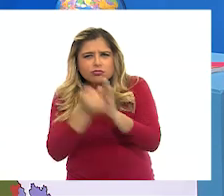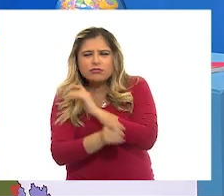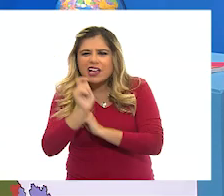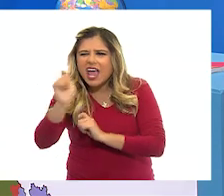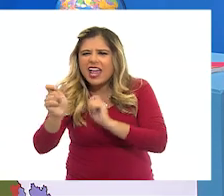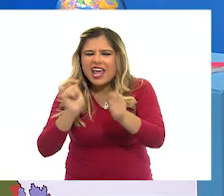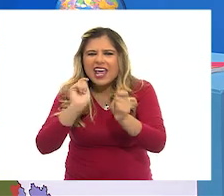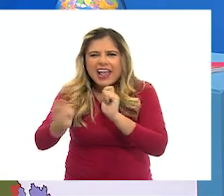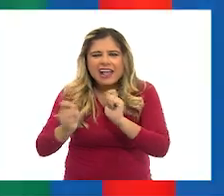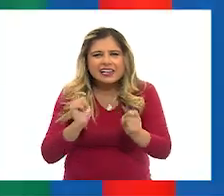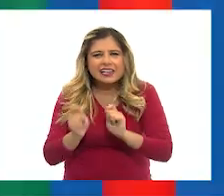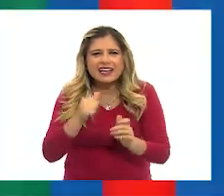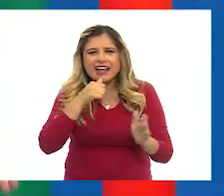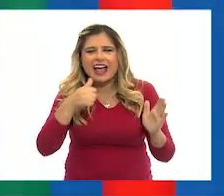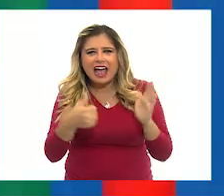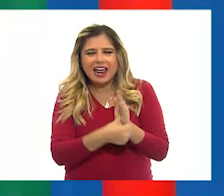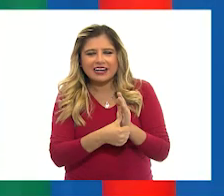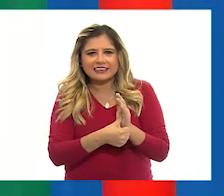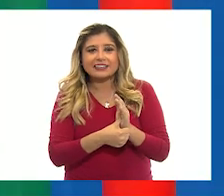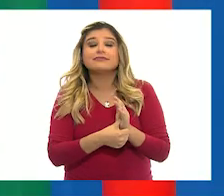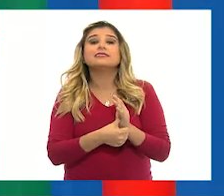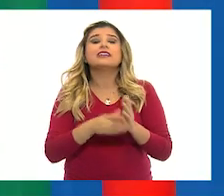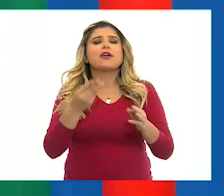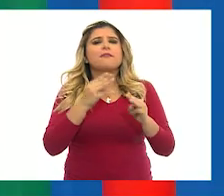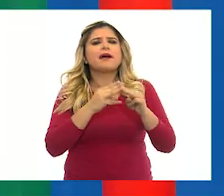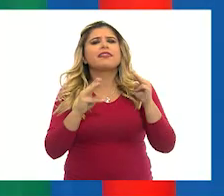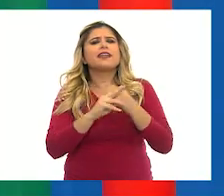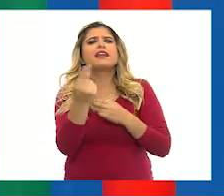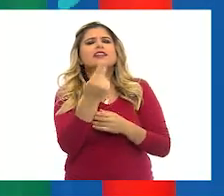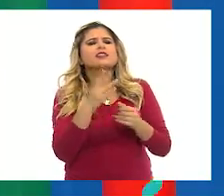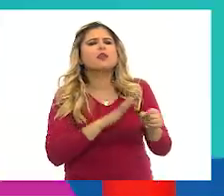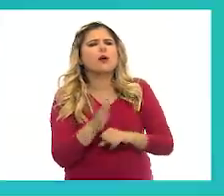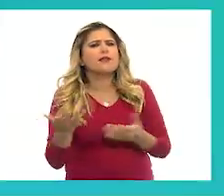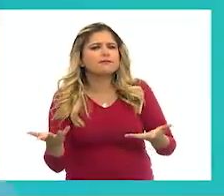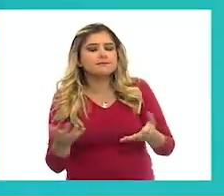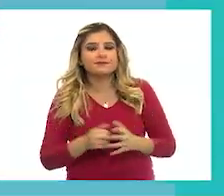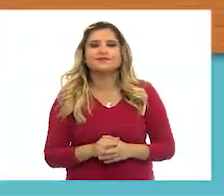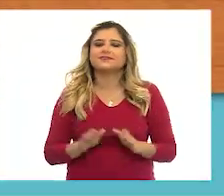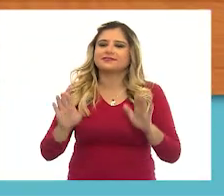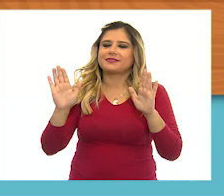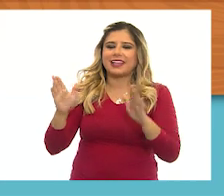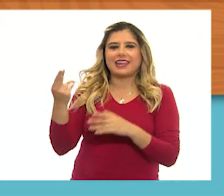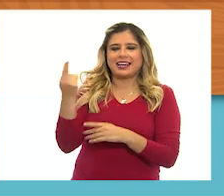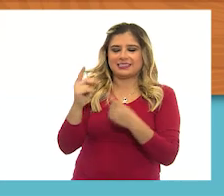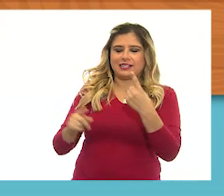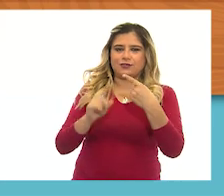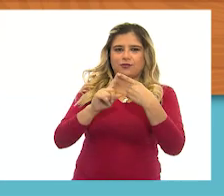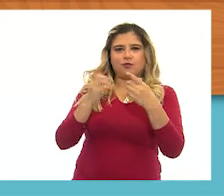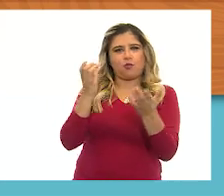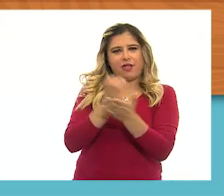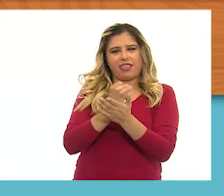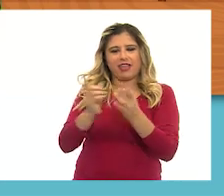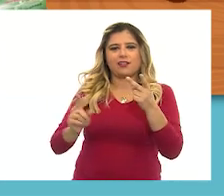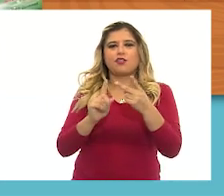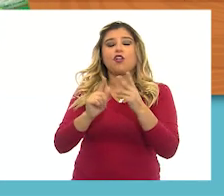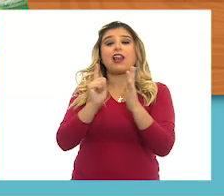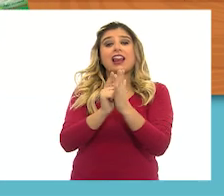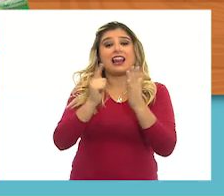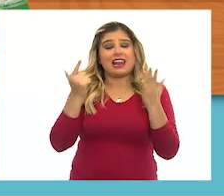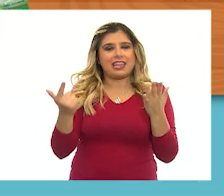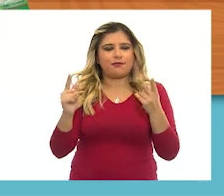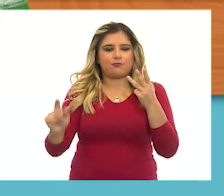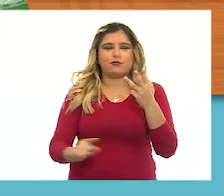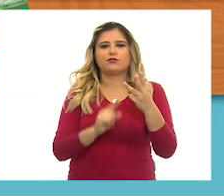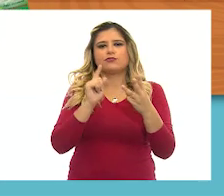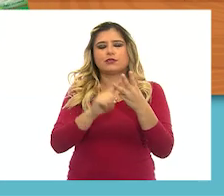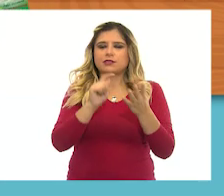sus particularidades. ¿Y qué materiales vamos a necesitar? Vamos a necesitar tu cuaderno, libro de texto de español,